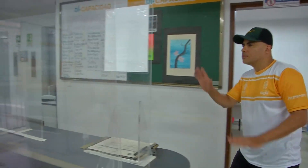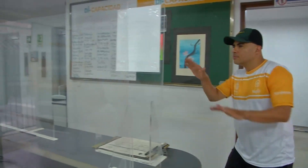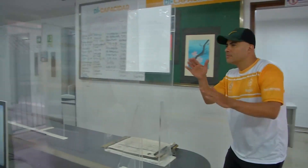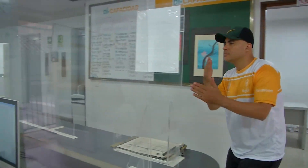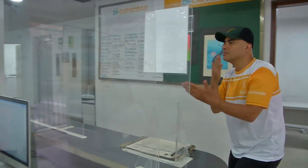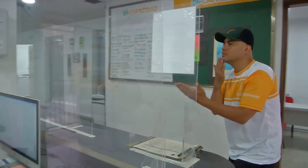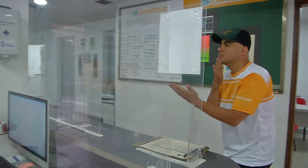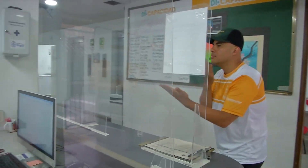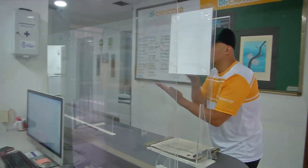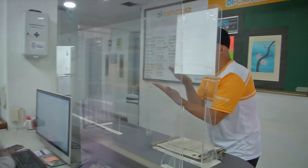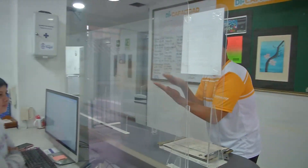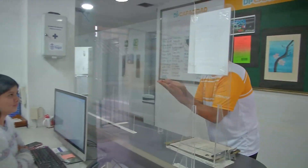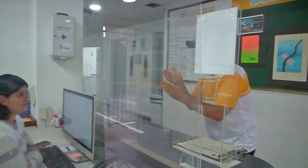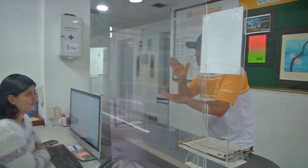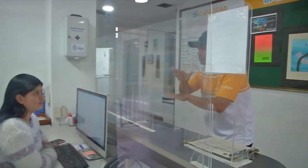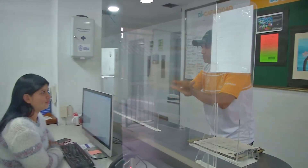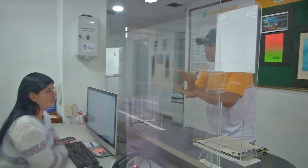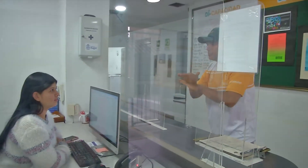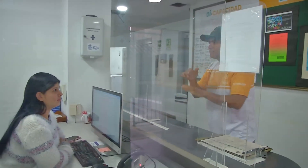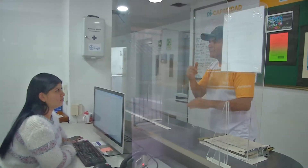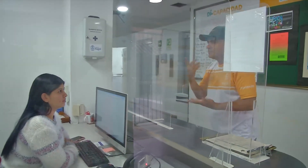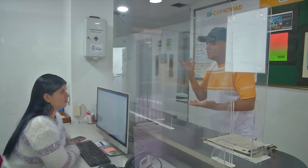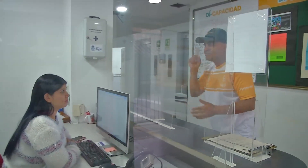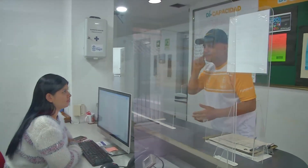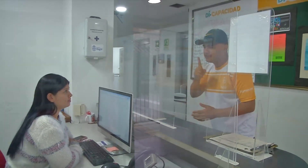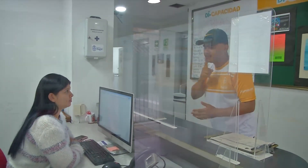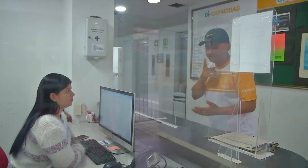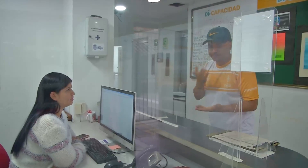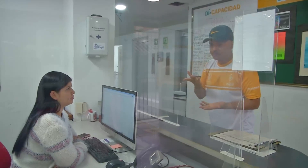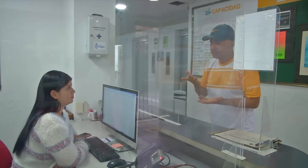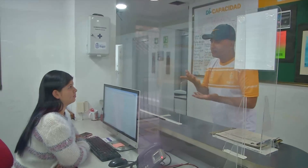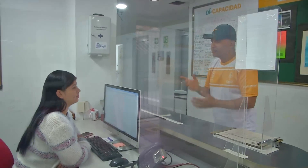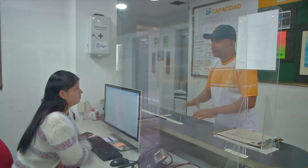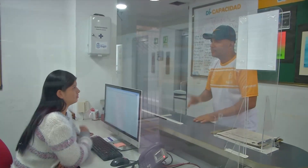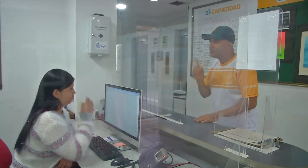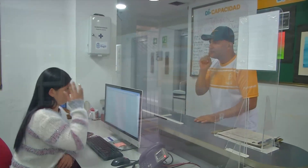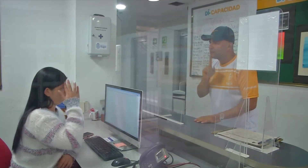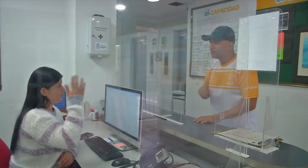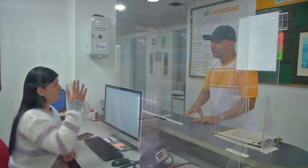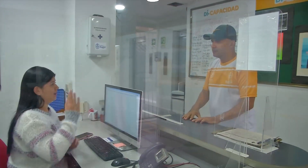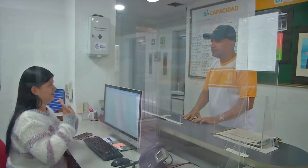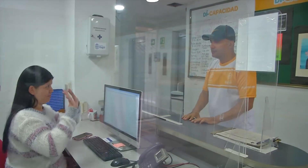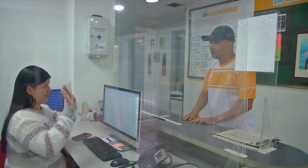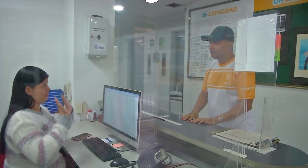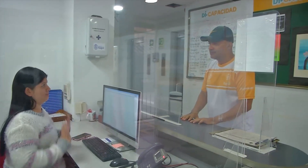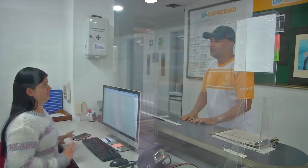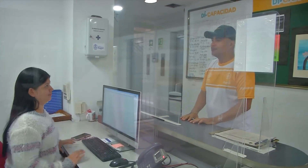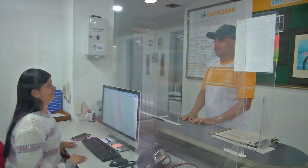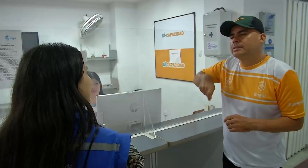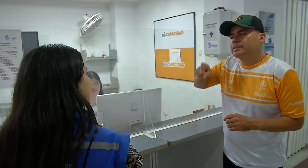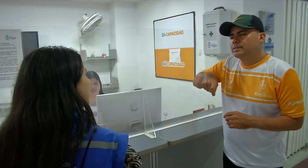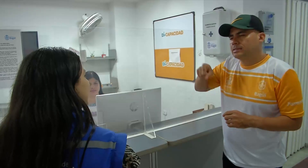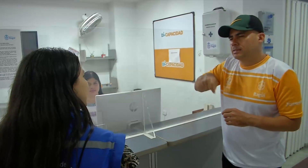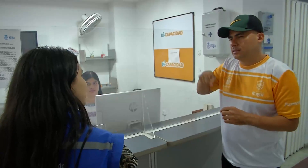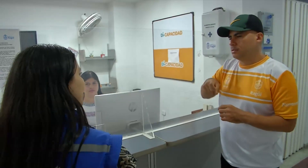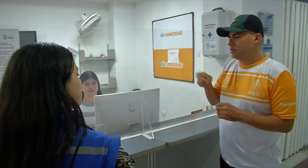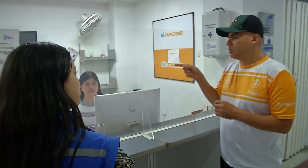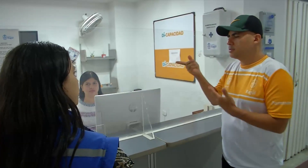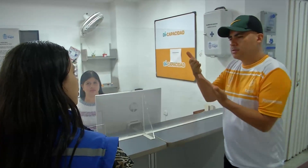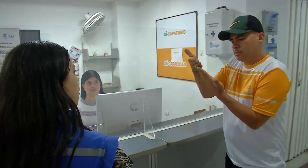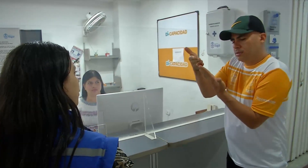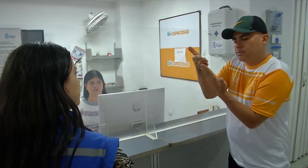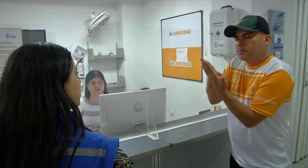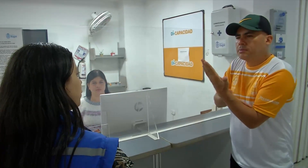Ictagüí cuenta con un nuevo servicio de interpretación virtual para personas sordas, que busca garantizar el acceso oportuno a la oferta